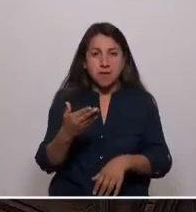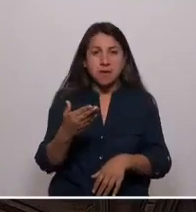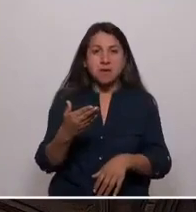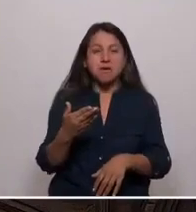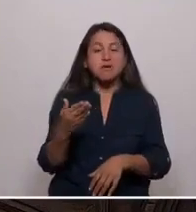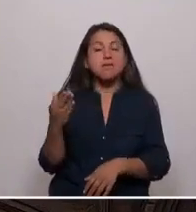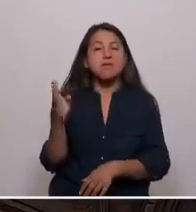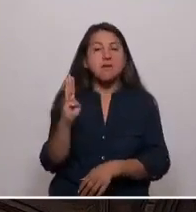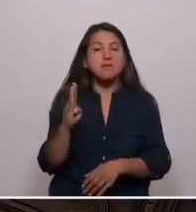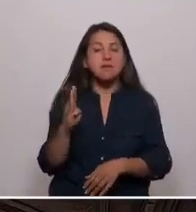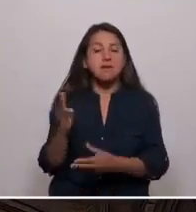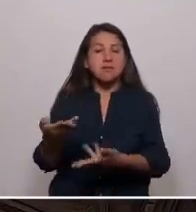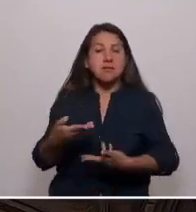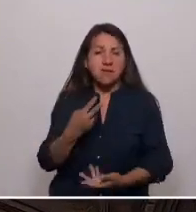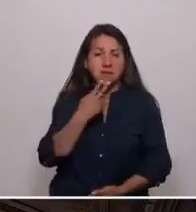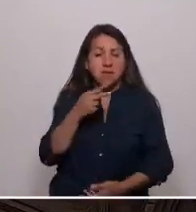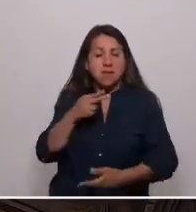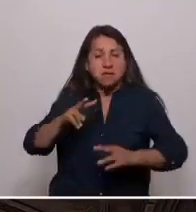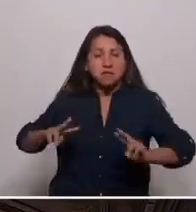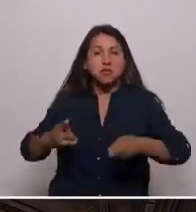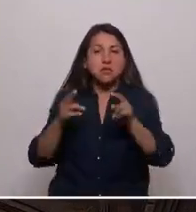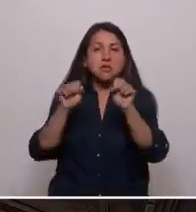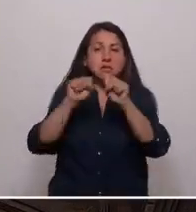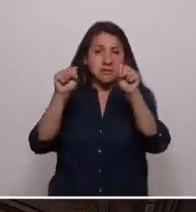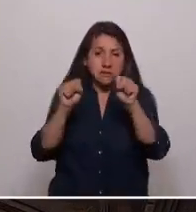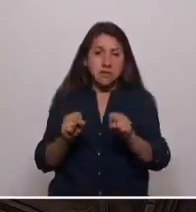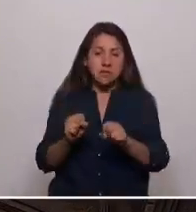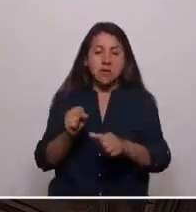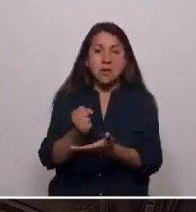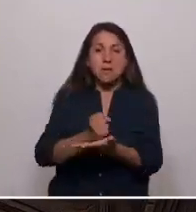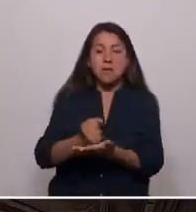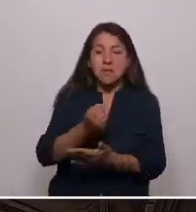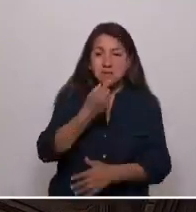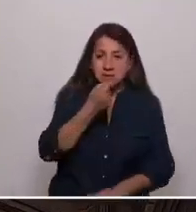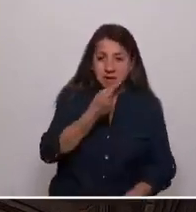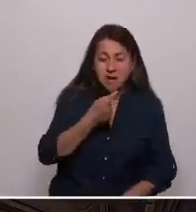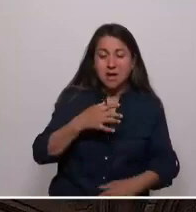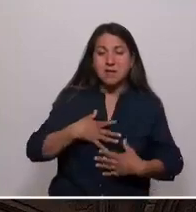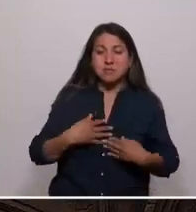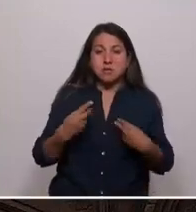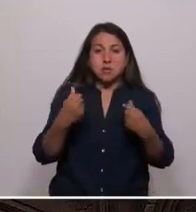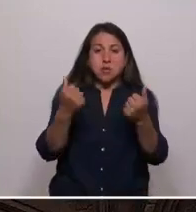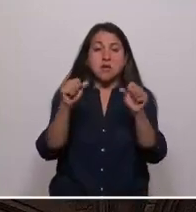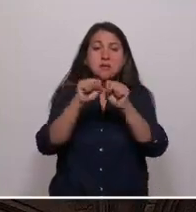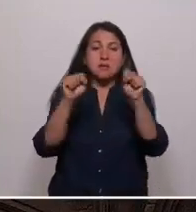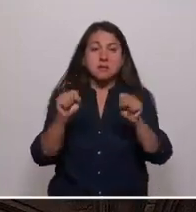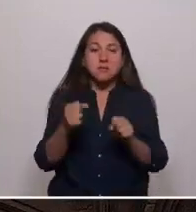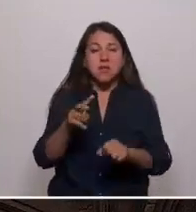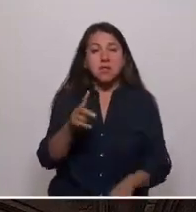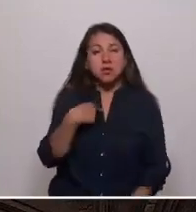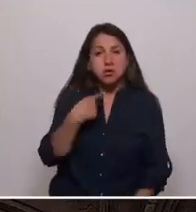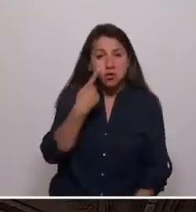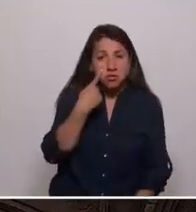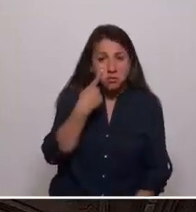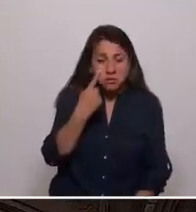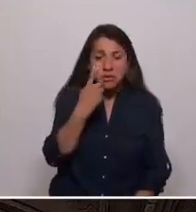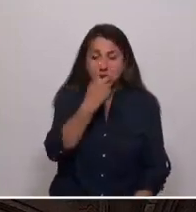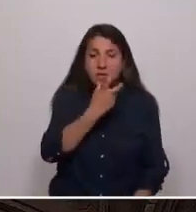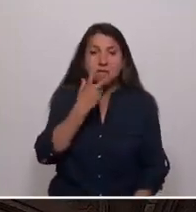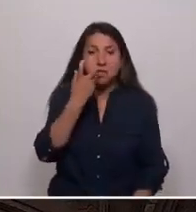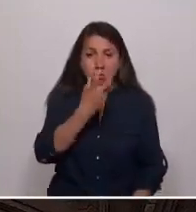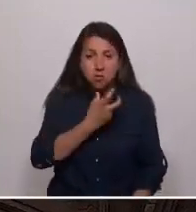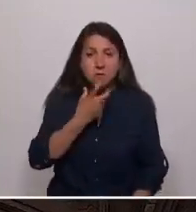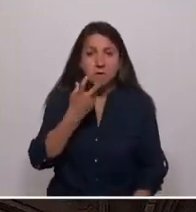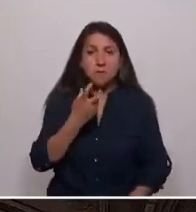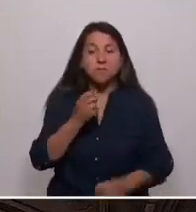vida. Desde allí se construyó el sistema medicinal, espiritual, el sistema de conocimiento, el idioma,